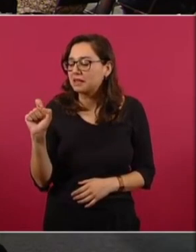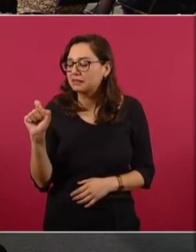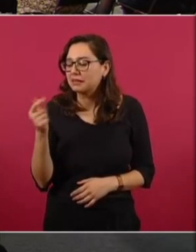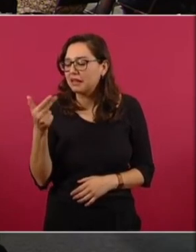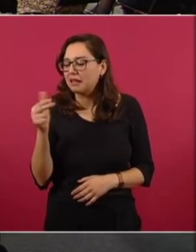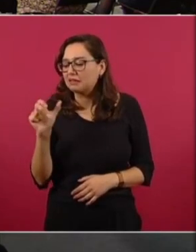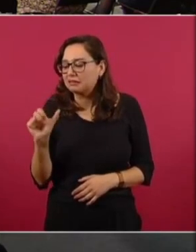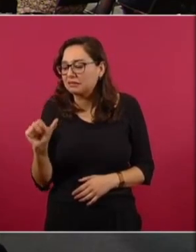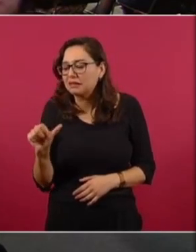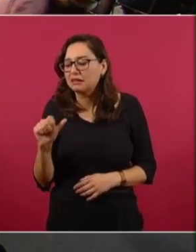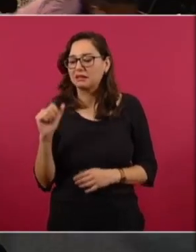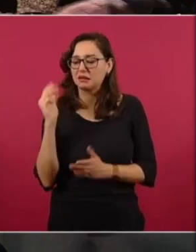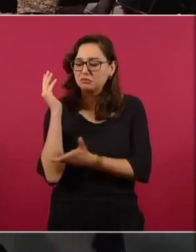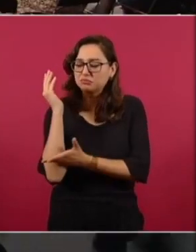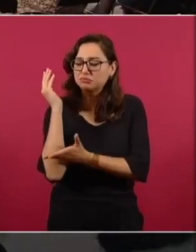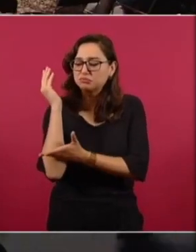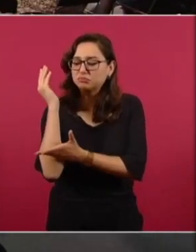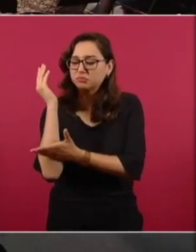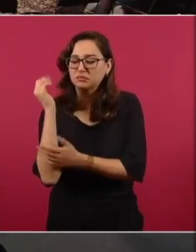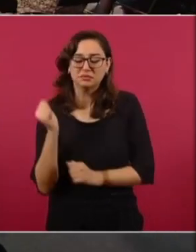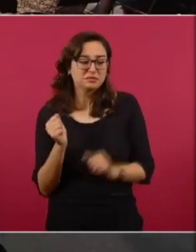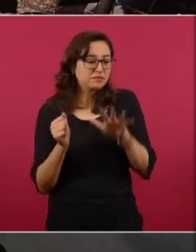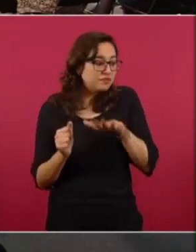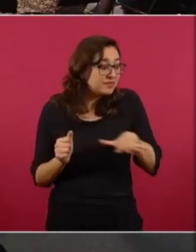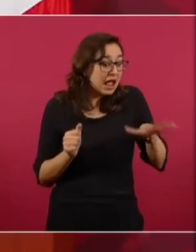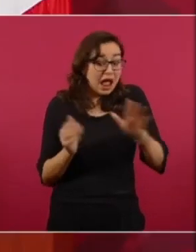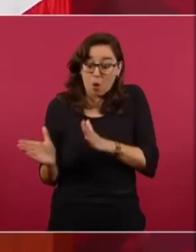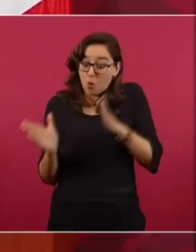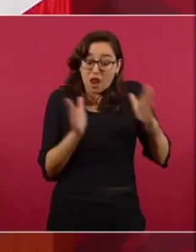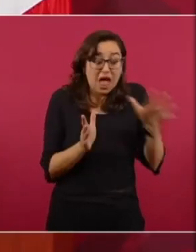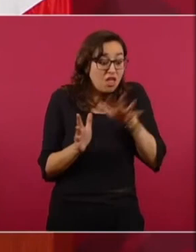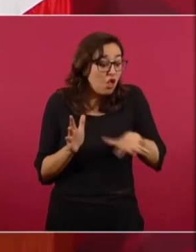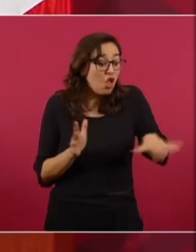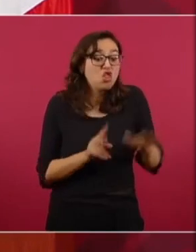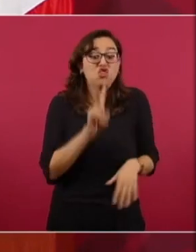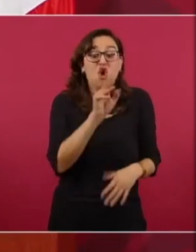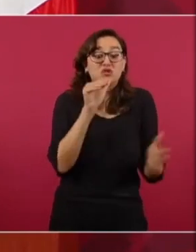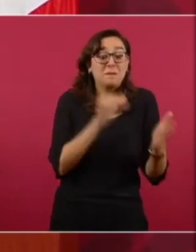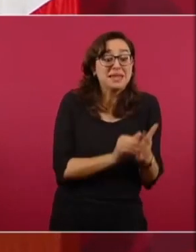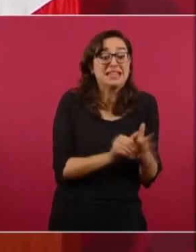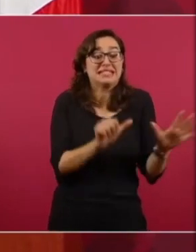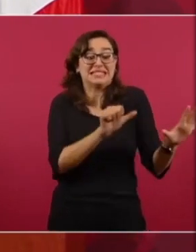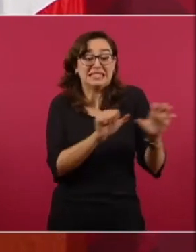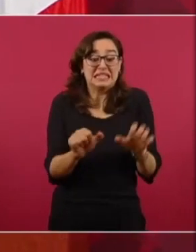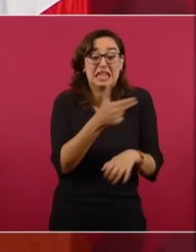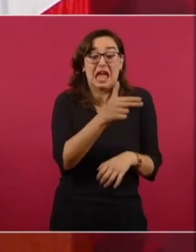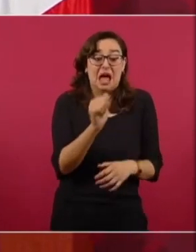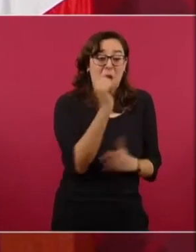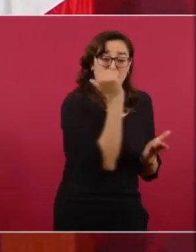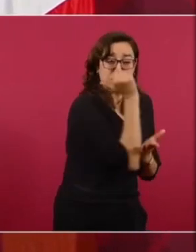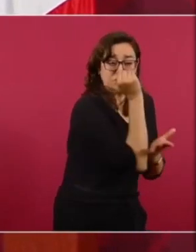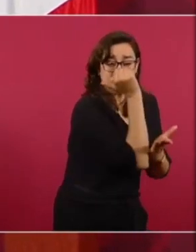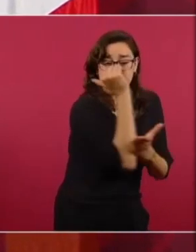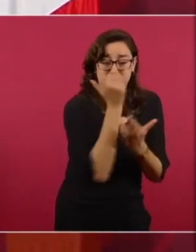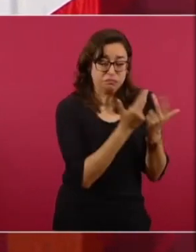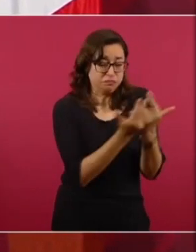se están quedando callados ante todo esto sin más vamos a poner el video pero antes los invitamos a que